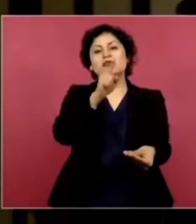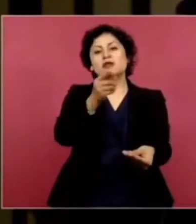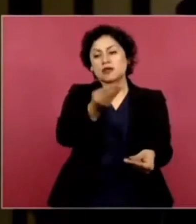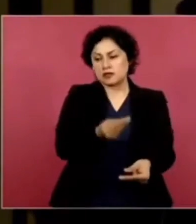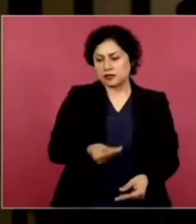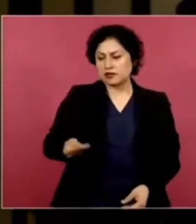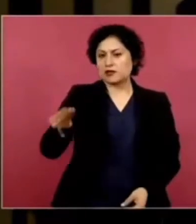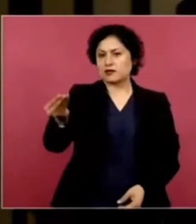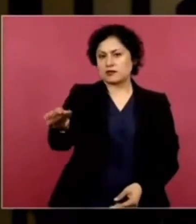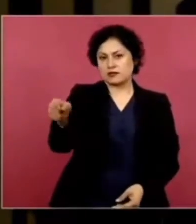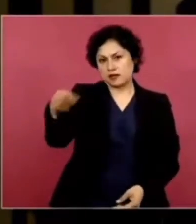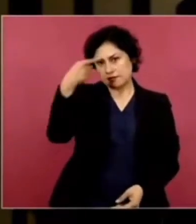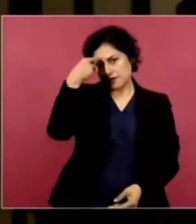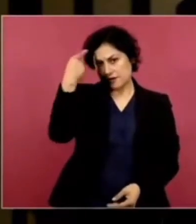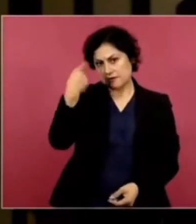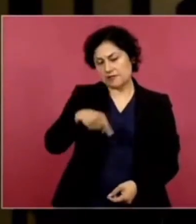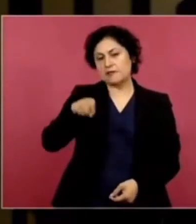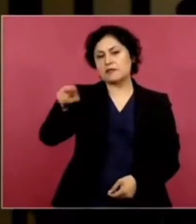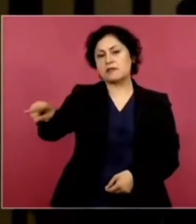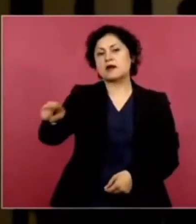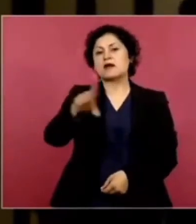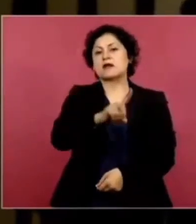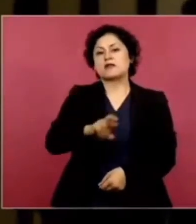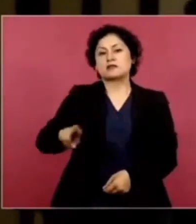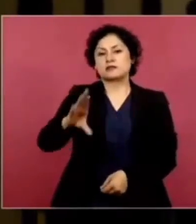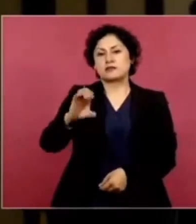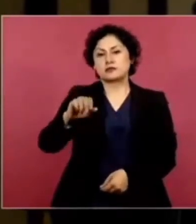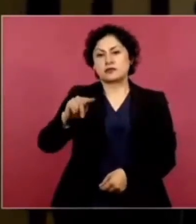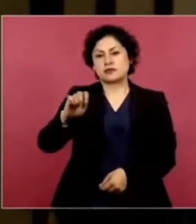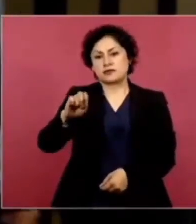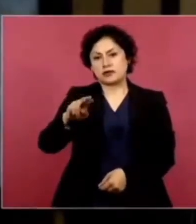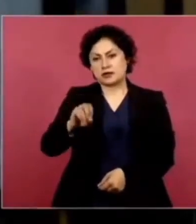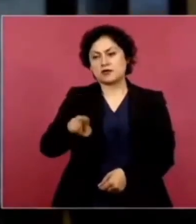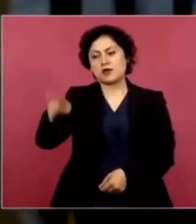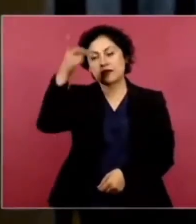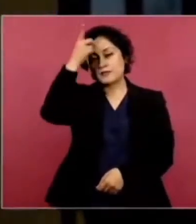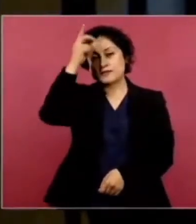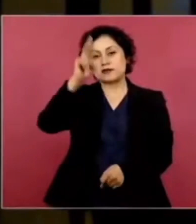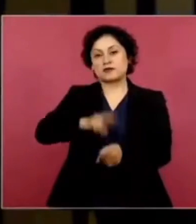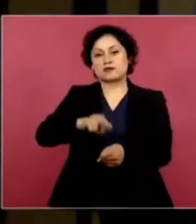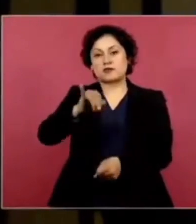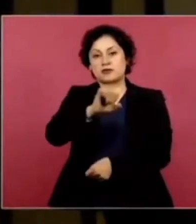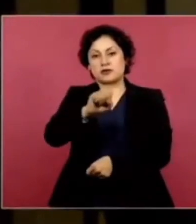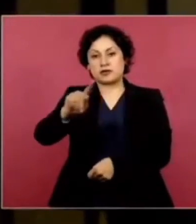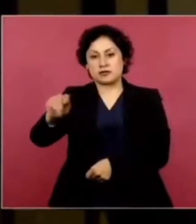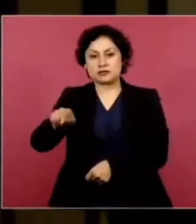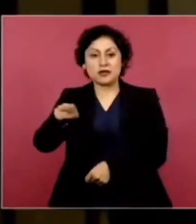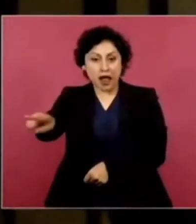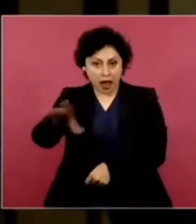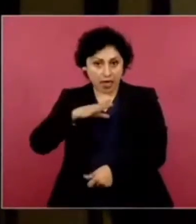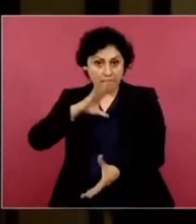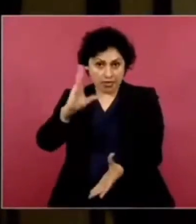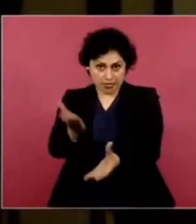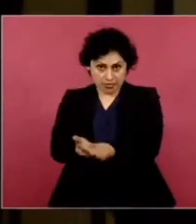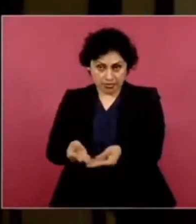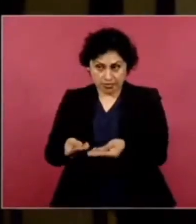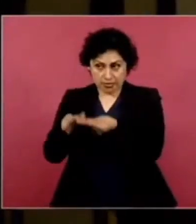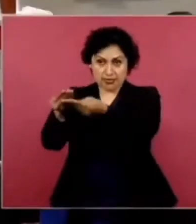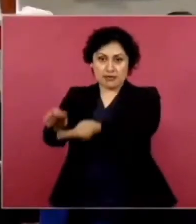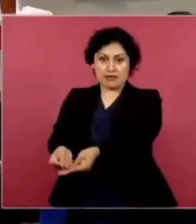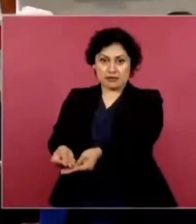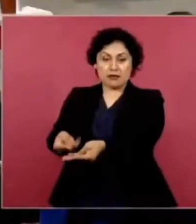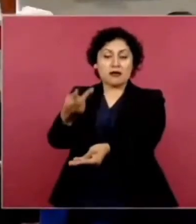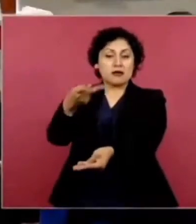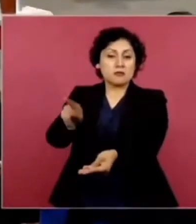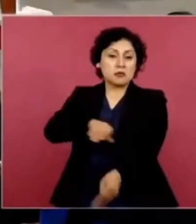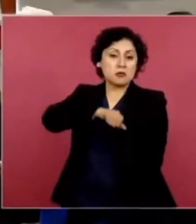doctor Centeno, director del ISSSTE. Tienen ya este expediente y no le han llamado a la